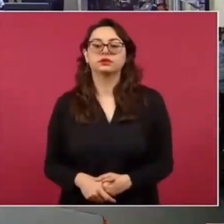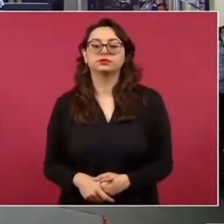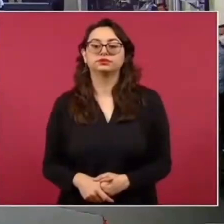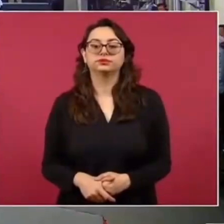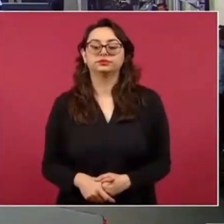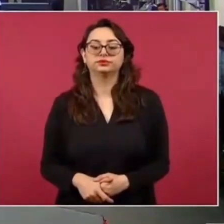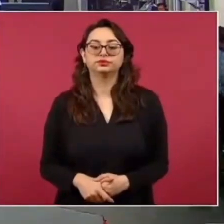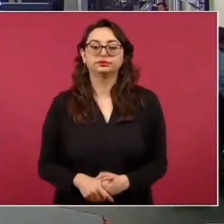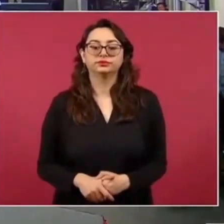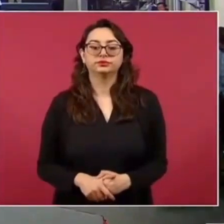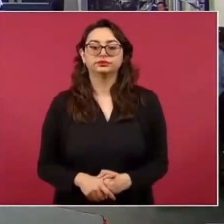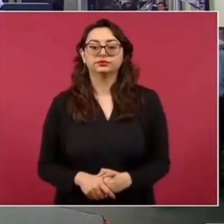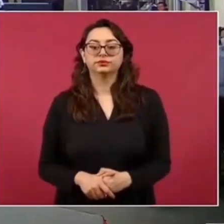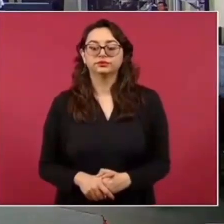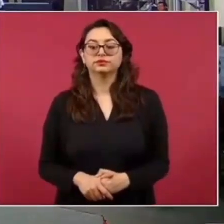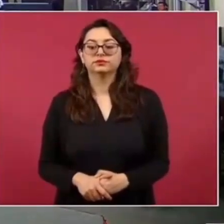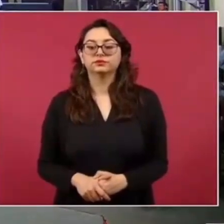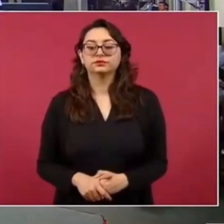lo que puedo uno decir, pero